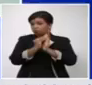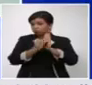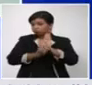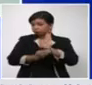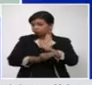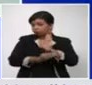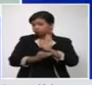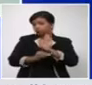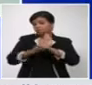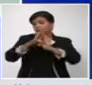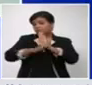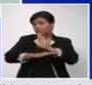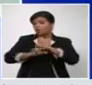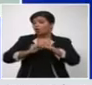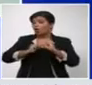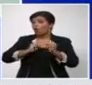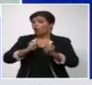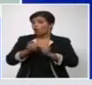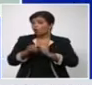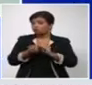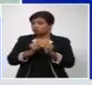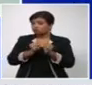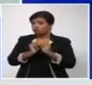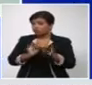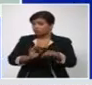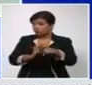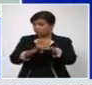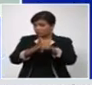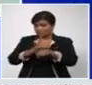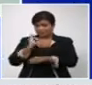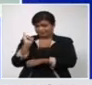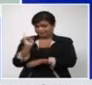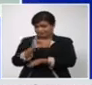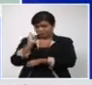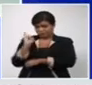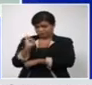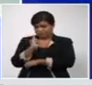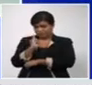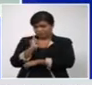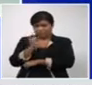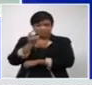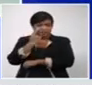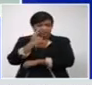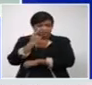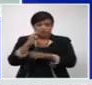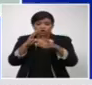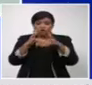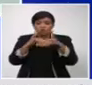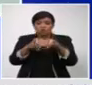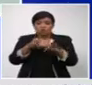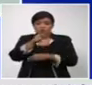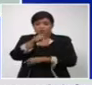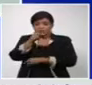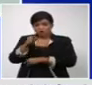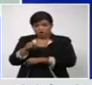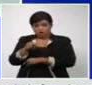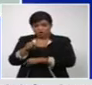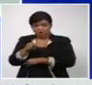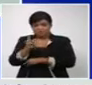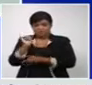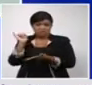control sanitario internacional, pues el número de importados pues va